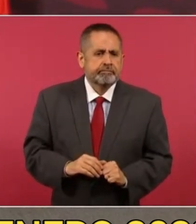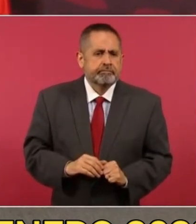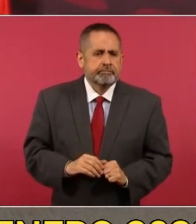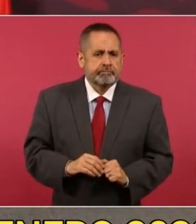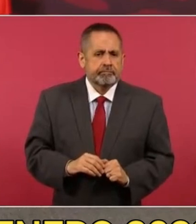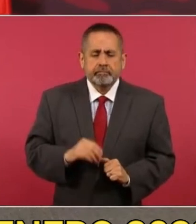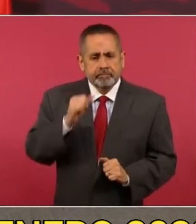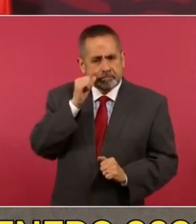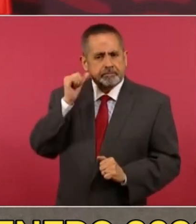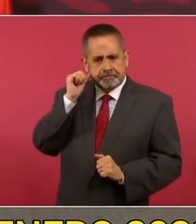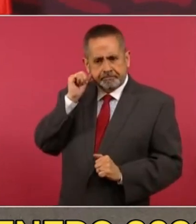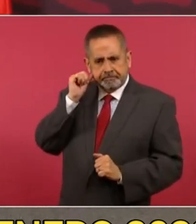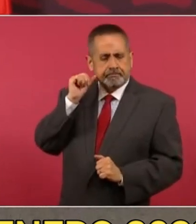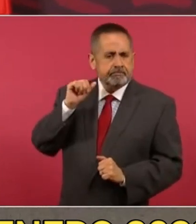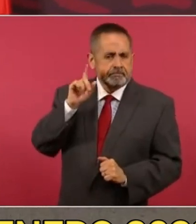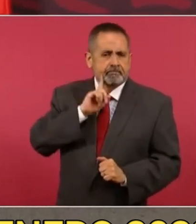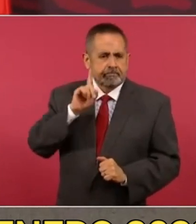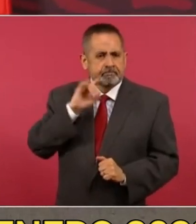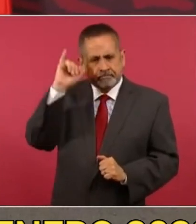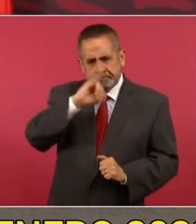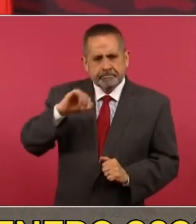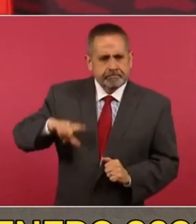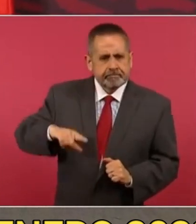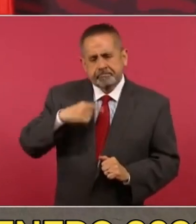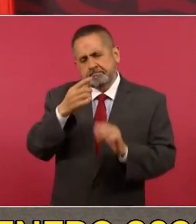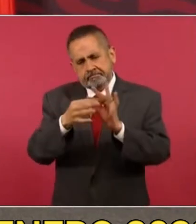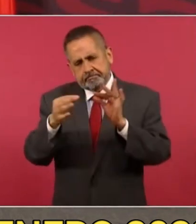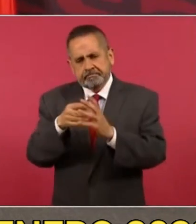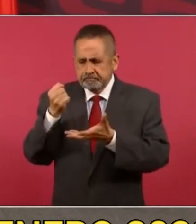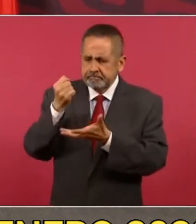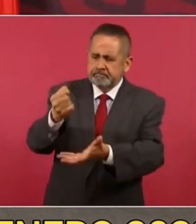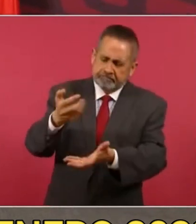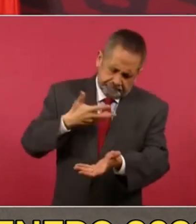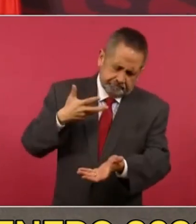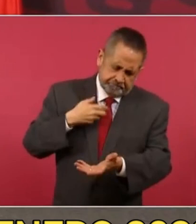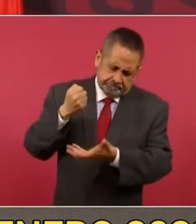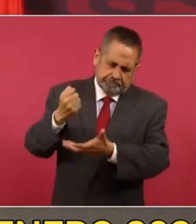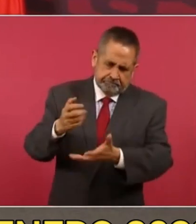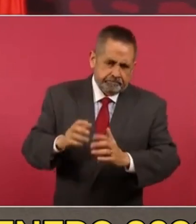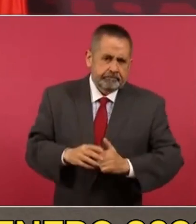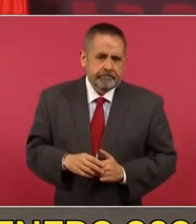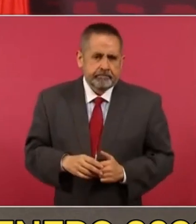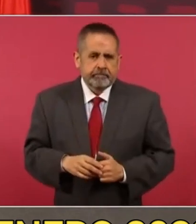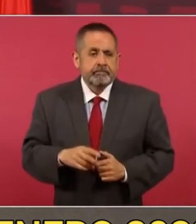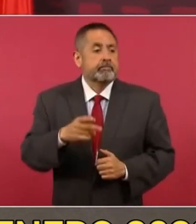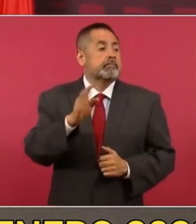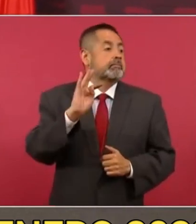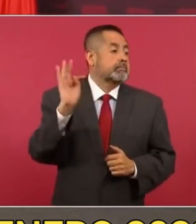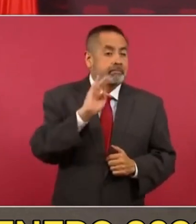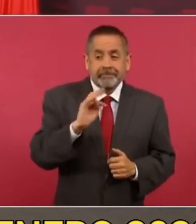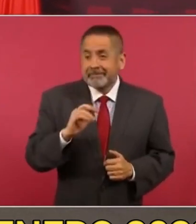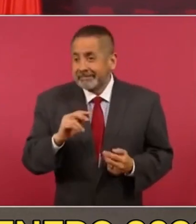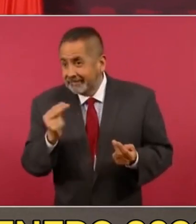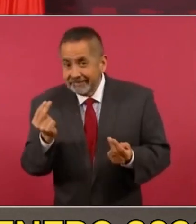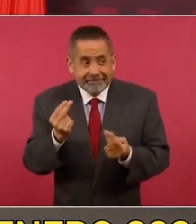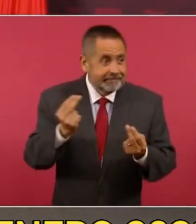Lo explicó ayer la jefa de gobierno, pero en el caso de que hiciera falta